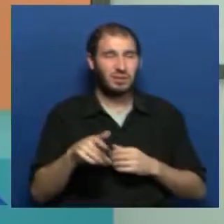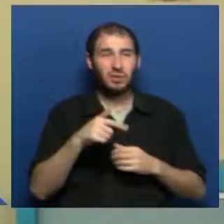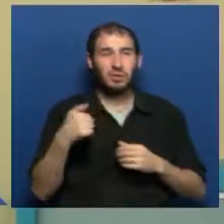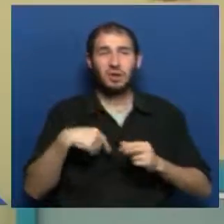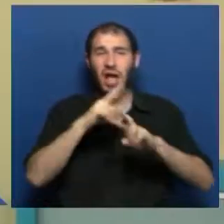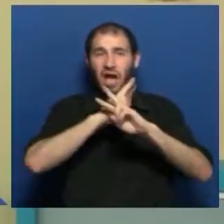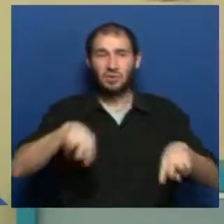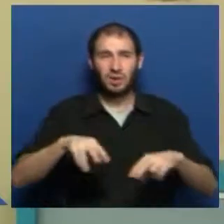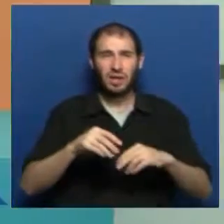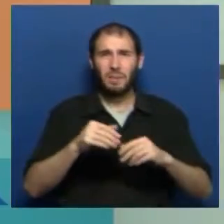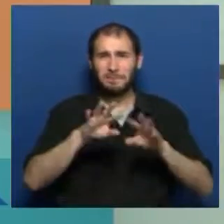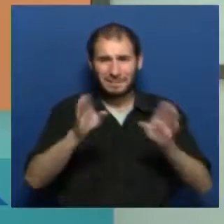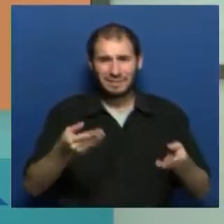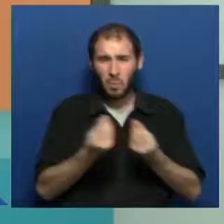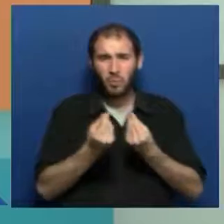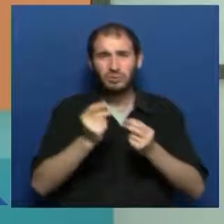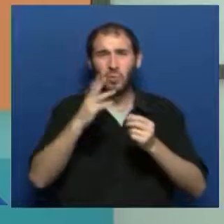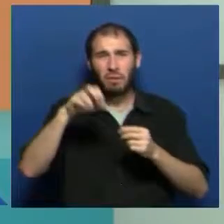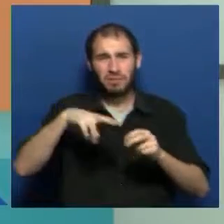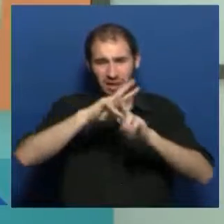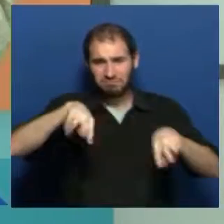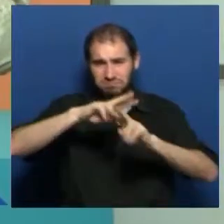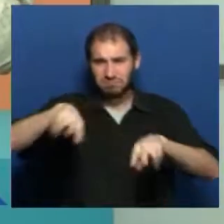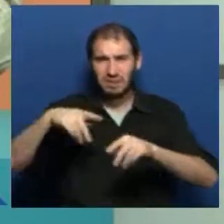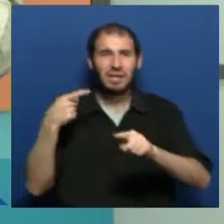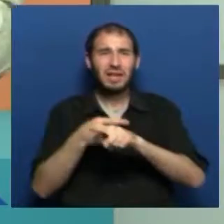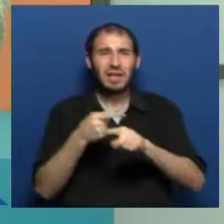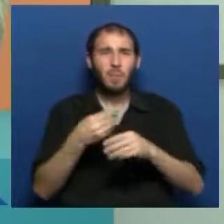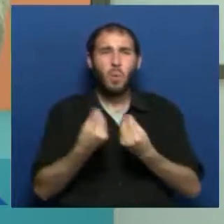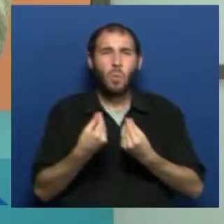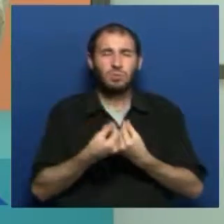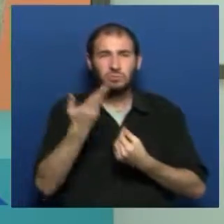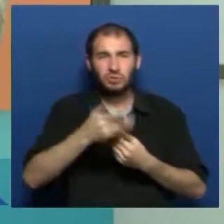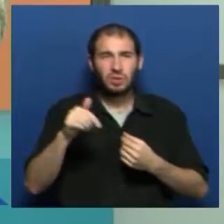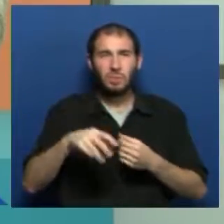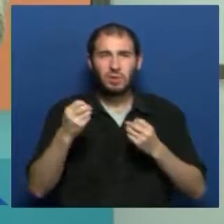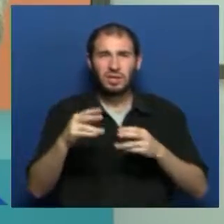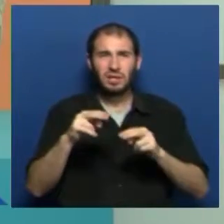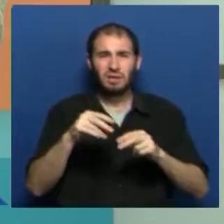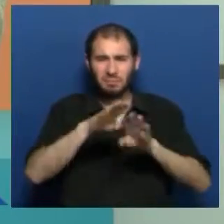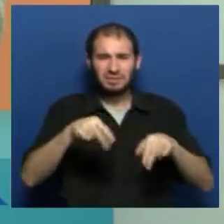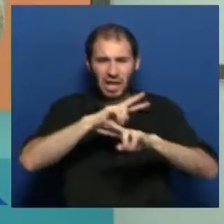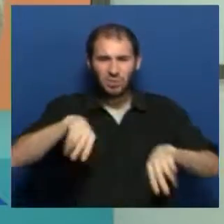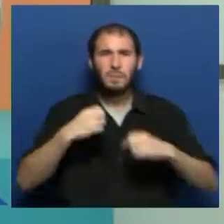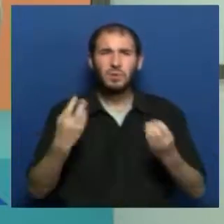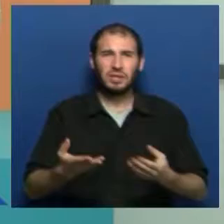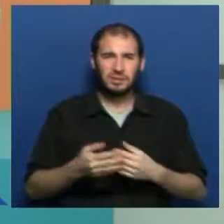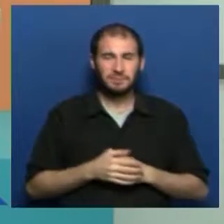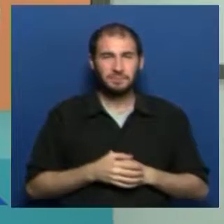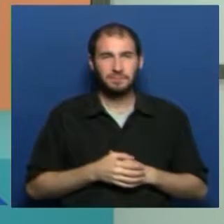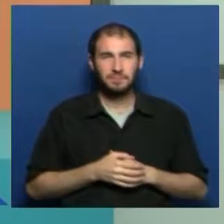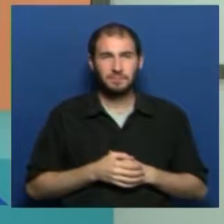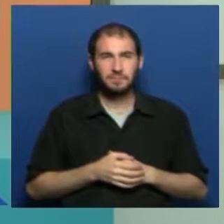que anular ¿cuántas mesas en Guaymallén? Y la queja de la mayoría de la gente era ¿por qué se anulaban las mesas?